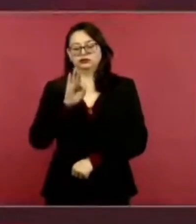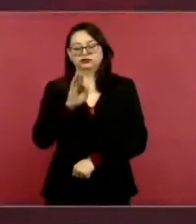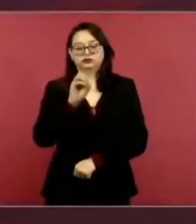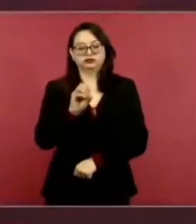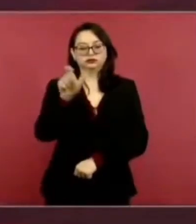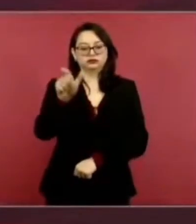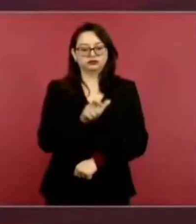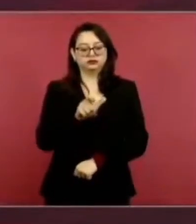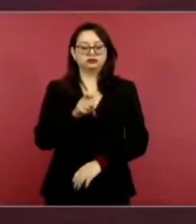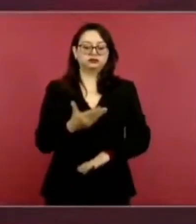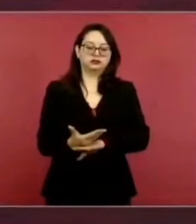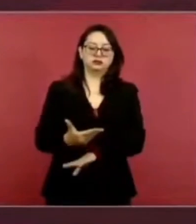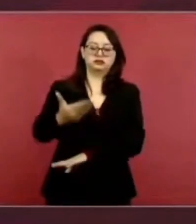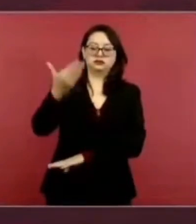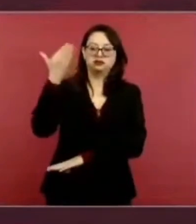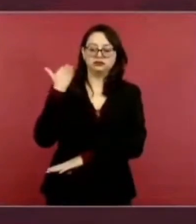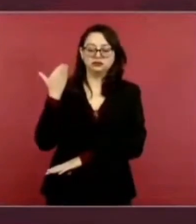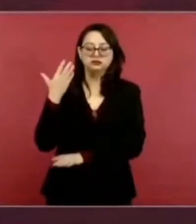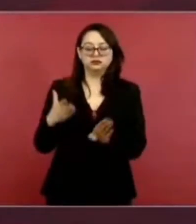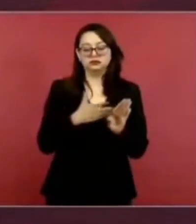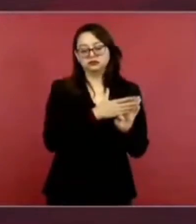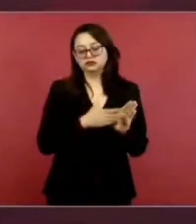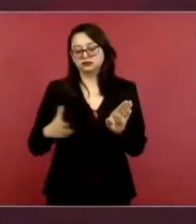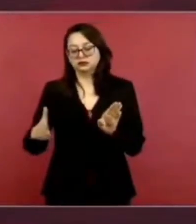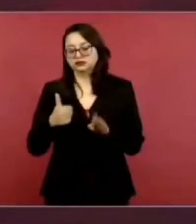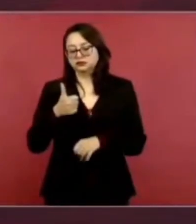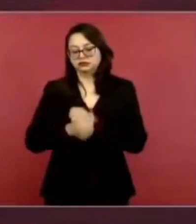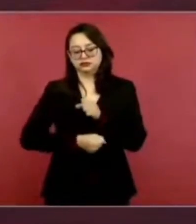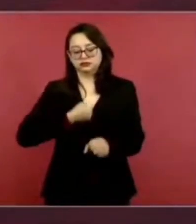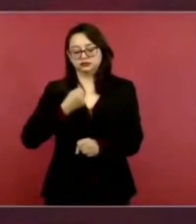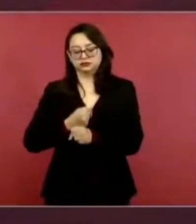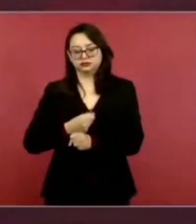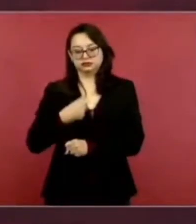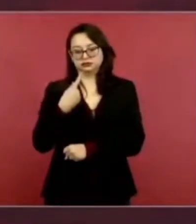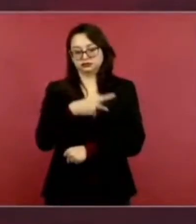Y empiezan a hablar de que eran 300 millones de dólares